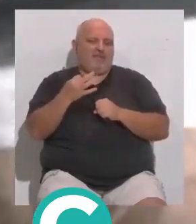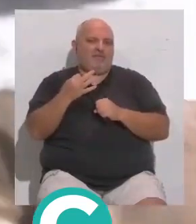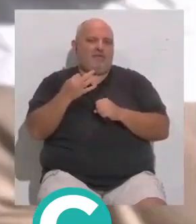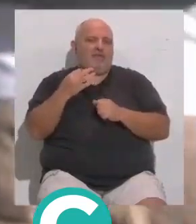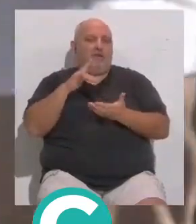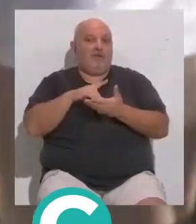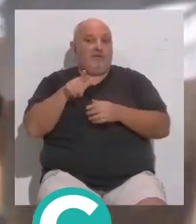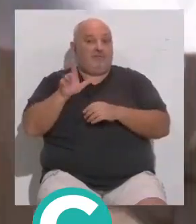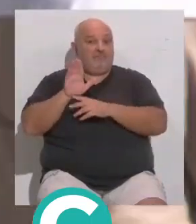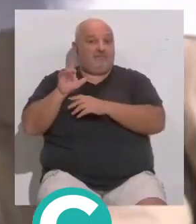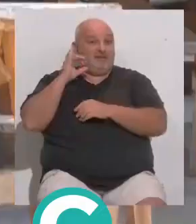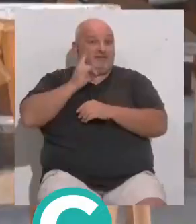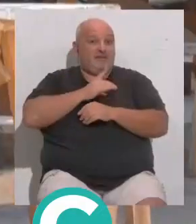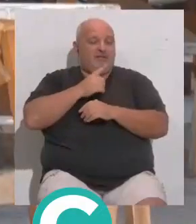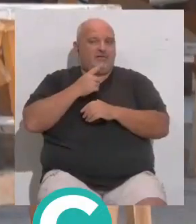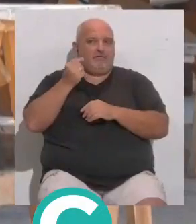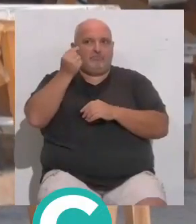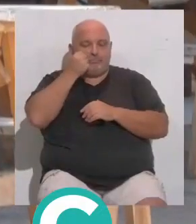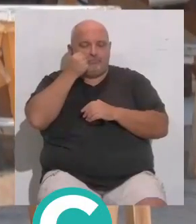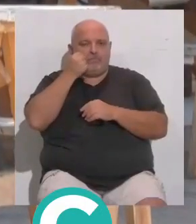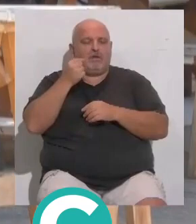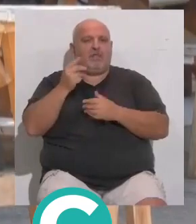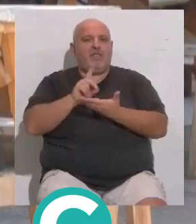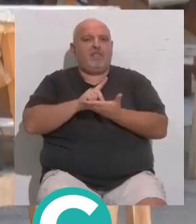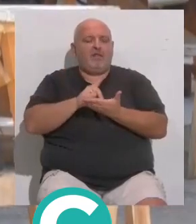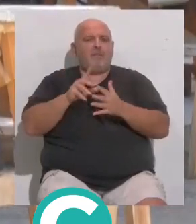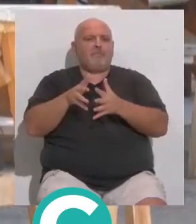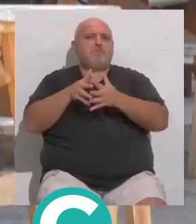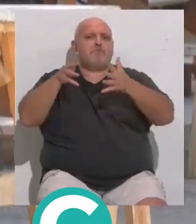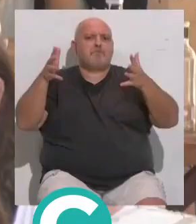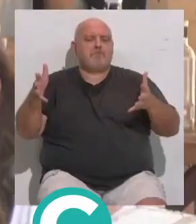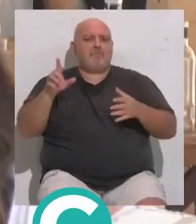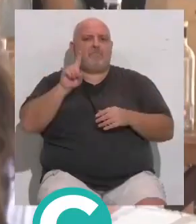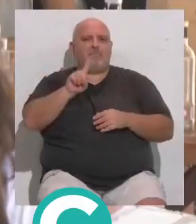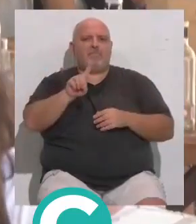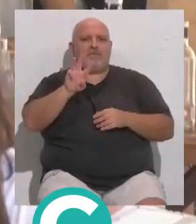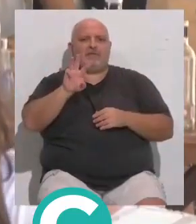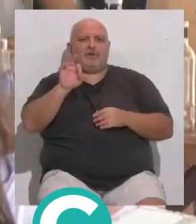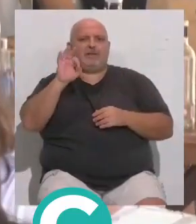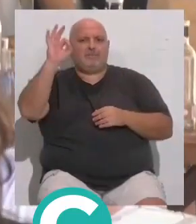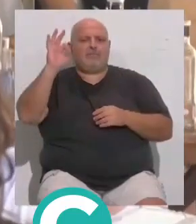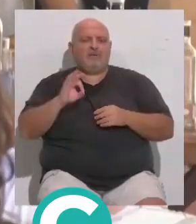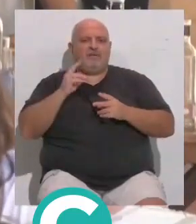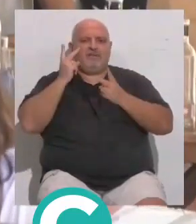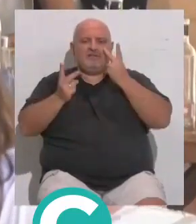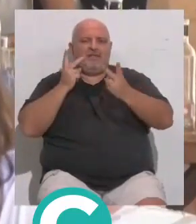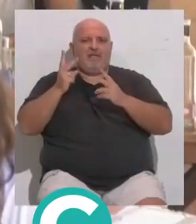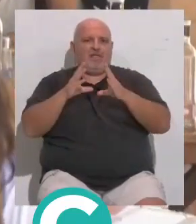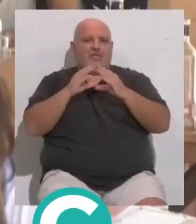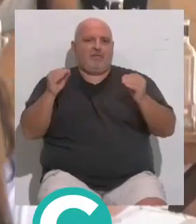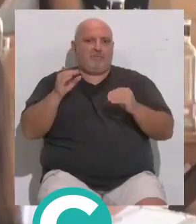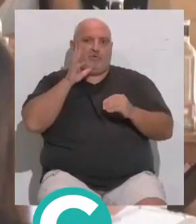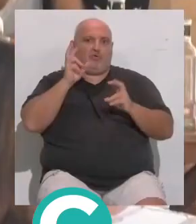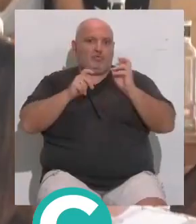reacción de la representante sindical tras conocer los datos que apuntan un incremento de un 130% de visitas en Andalucía